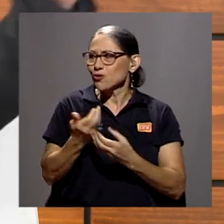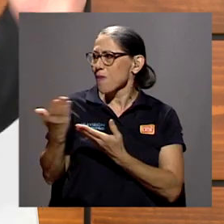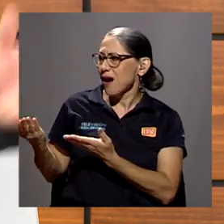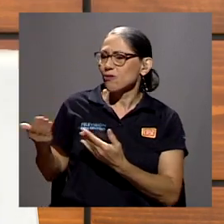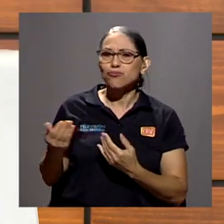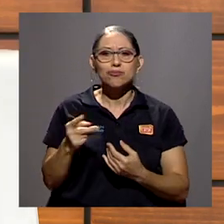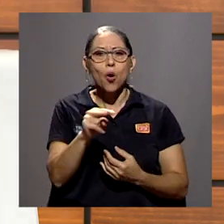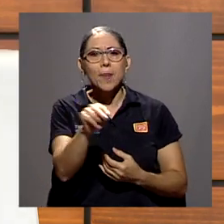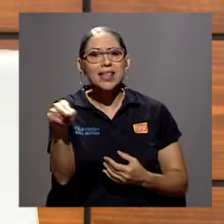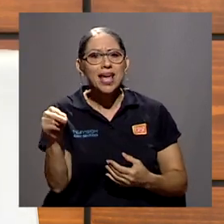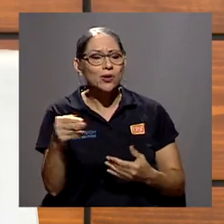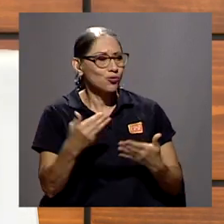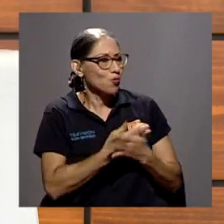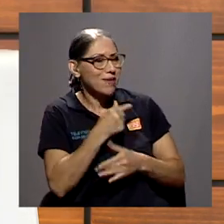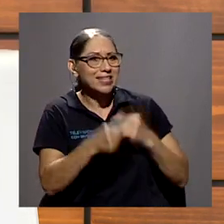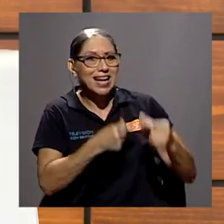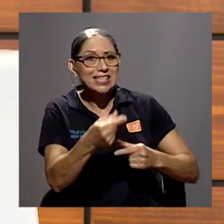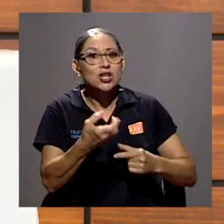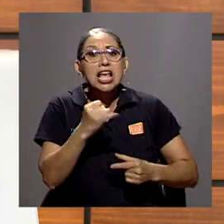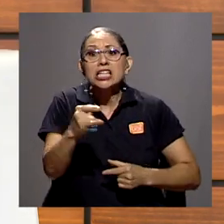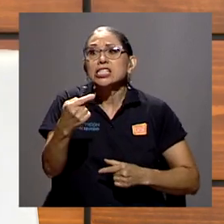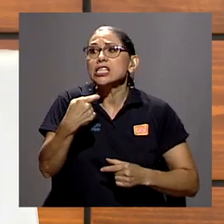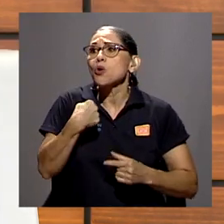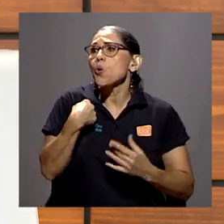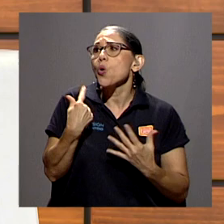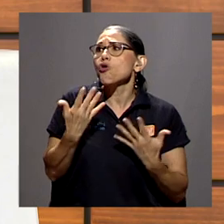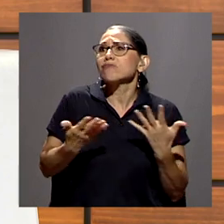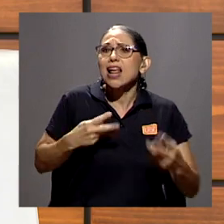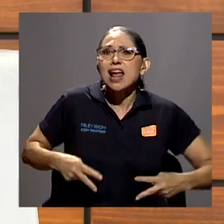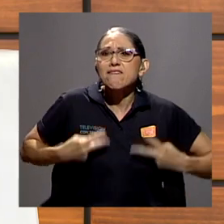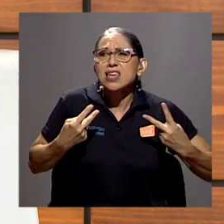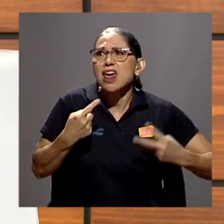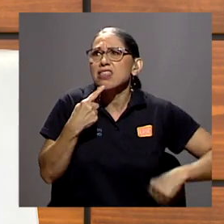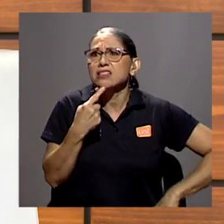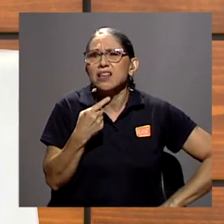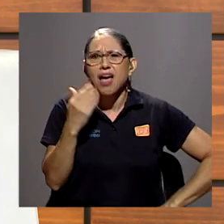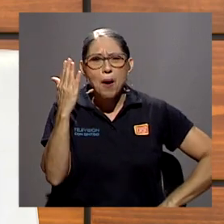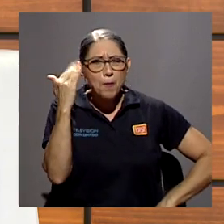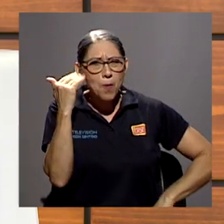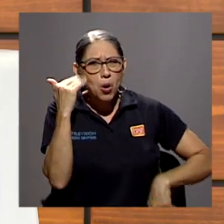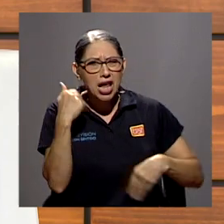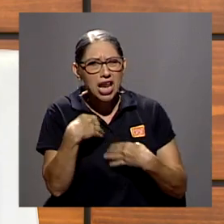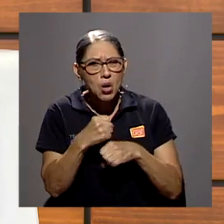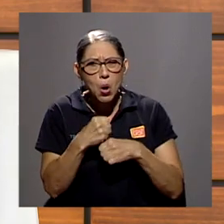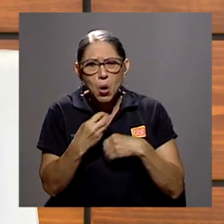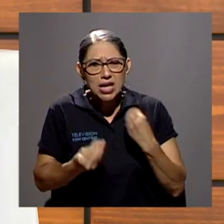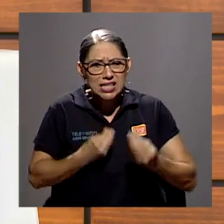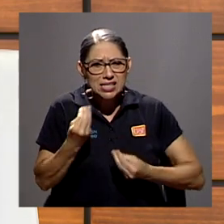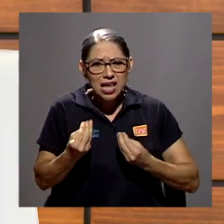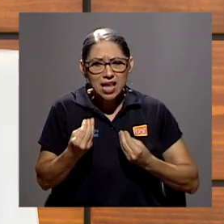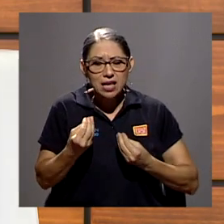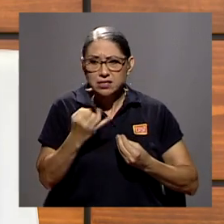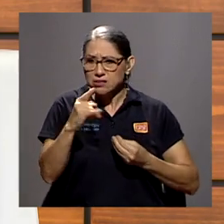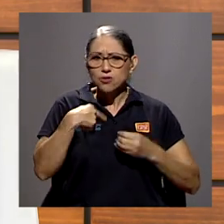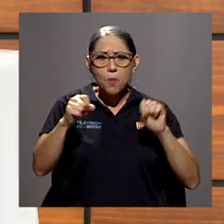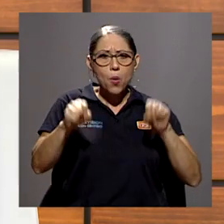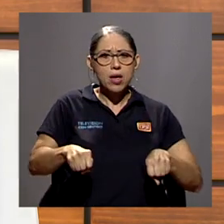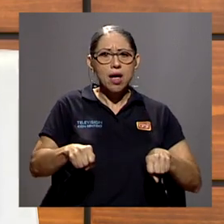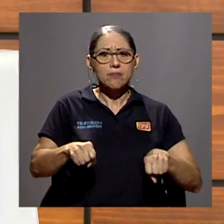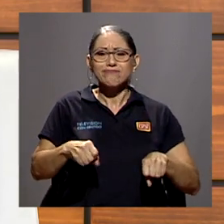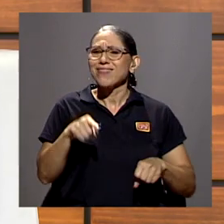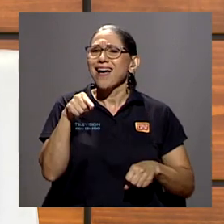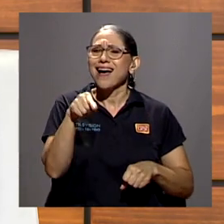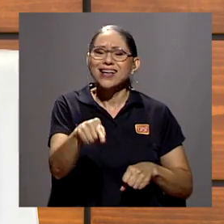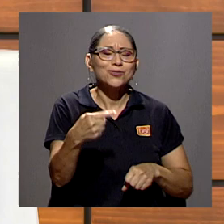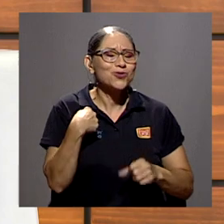sobre todo las nuevas generaciones si uno llega un estado de la vida donde dice porque no lo hice pudiendo hacerlo creo que eso es un momento cuando quisiera llegar a un